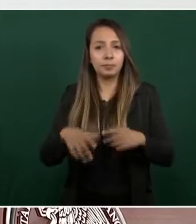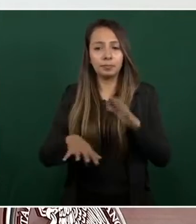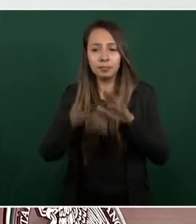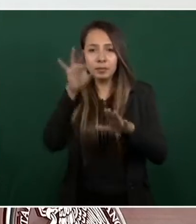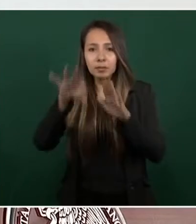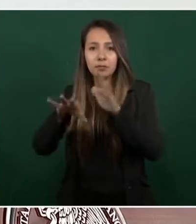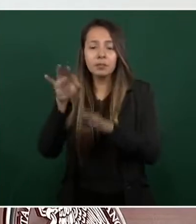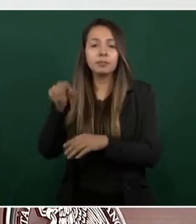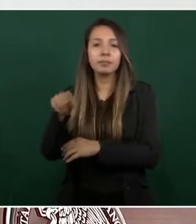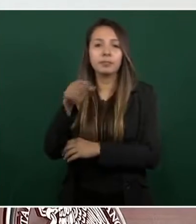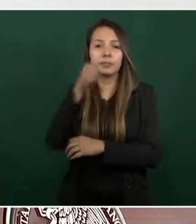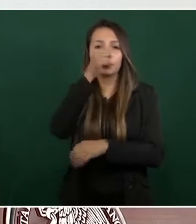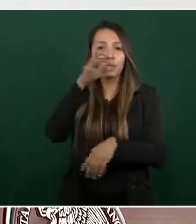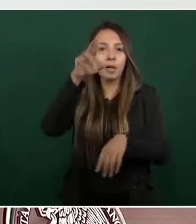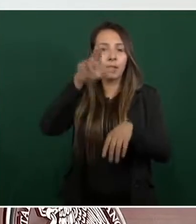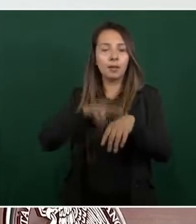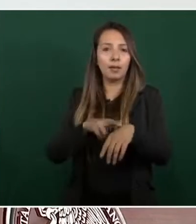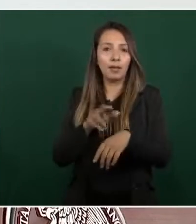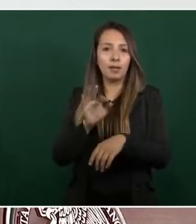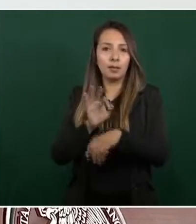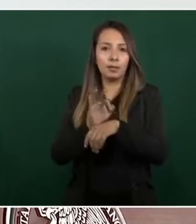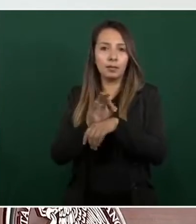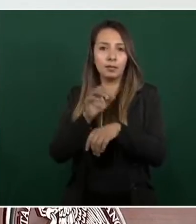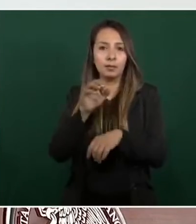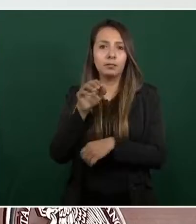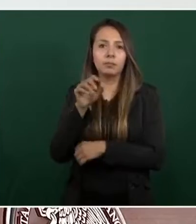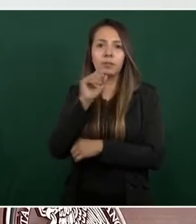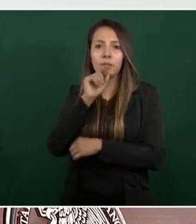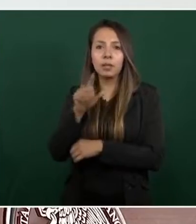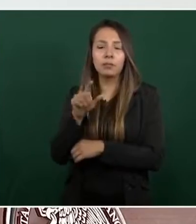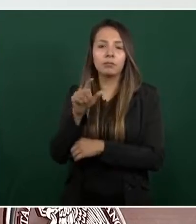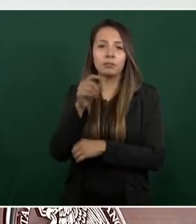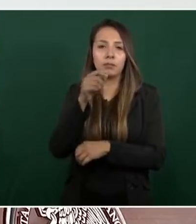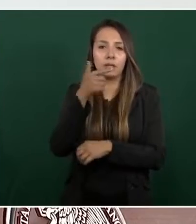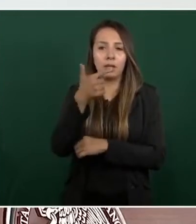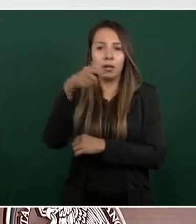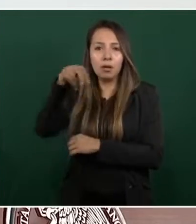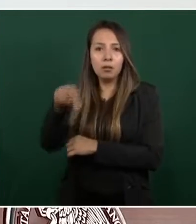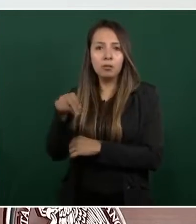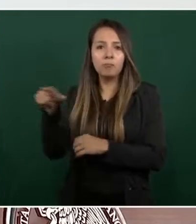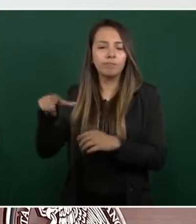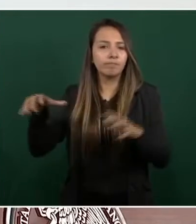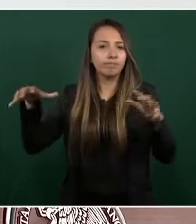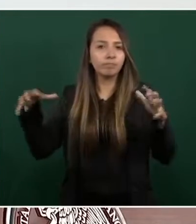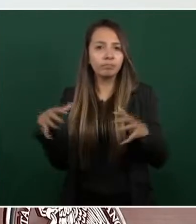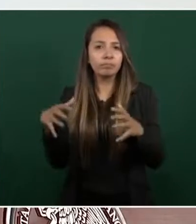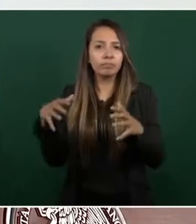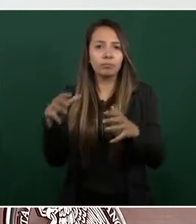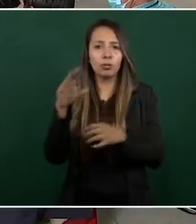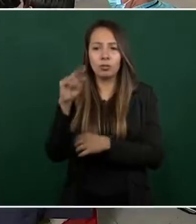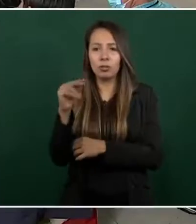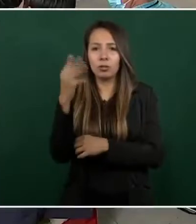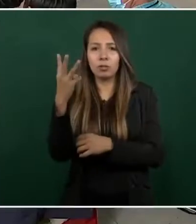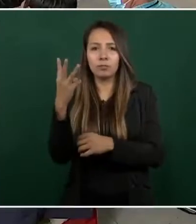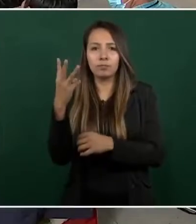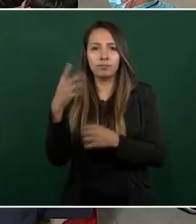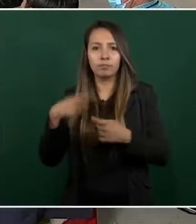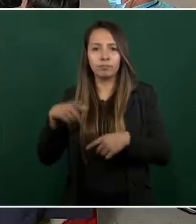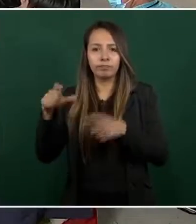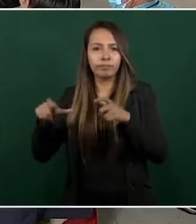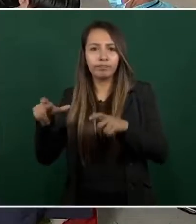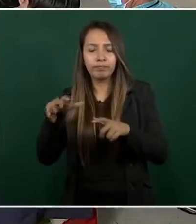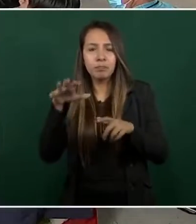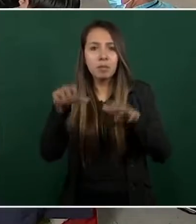Secretaría de Marina y la Guardia Nacional, participaron en 4 eventos con 83 elementos, habiendo asistido a